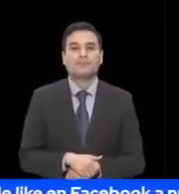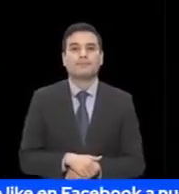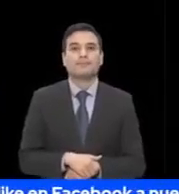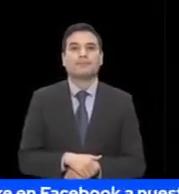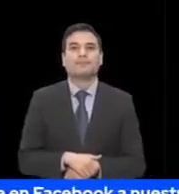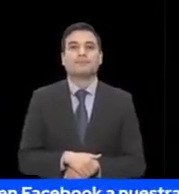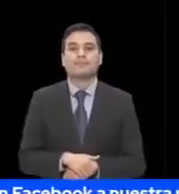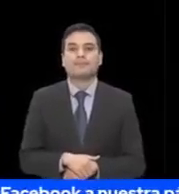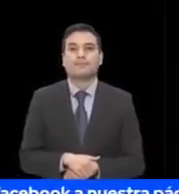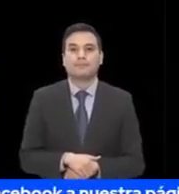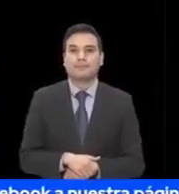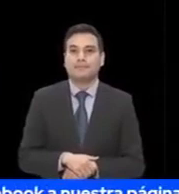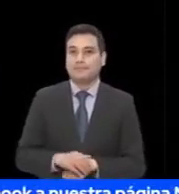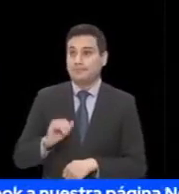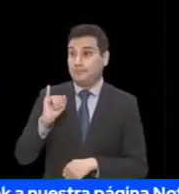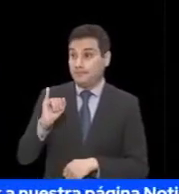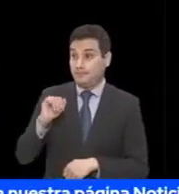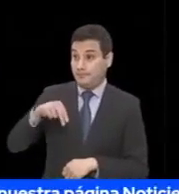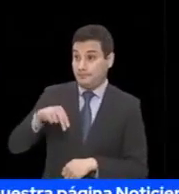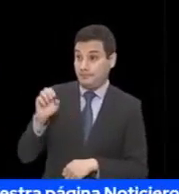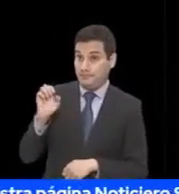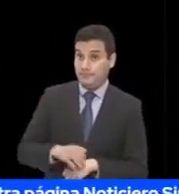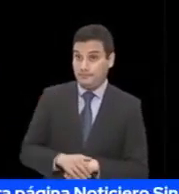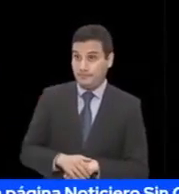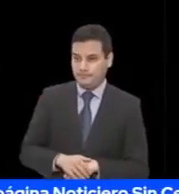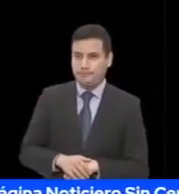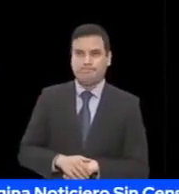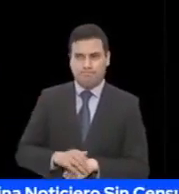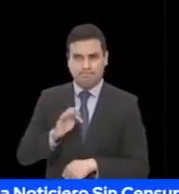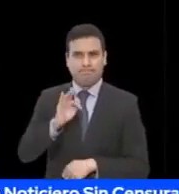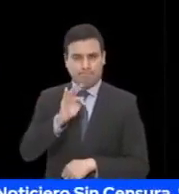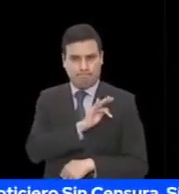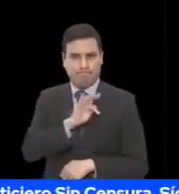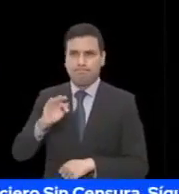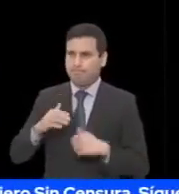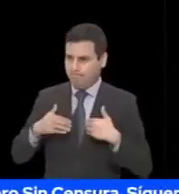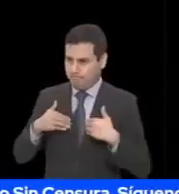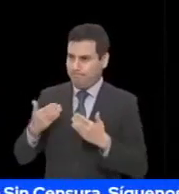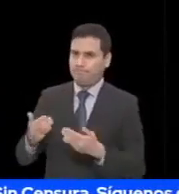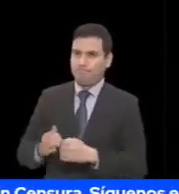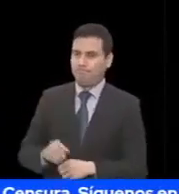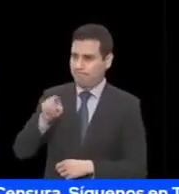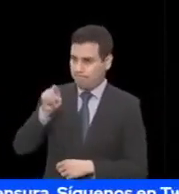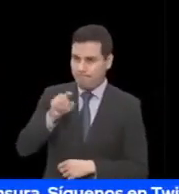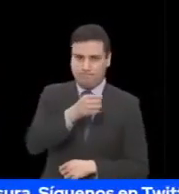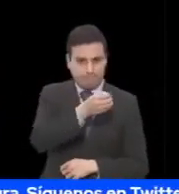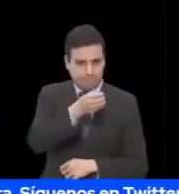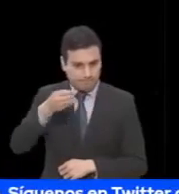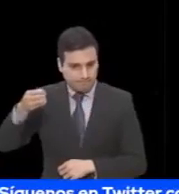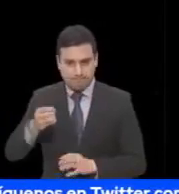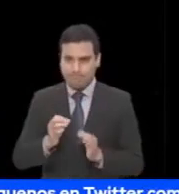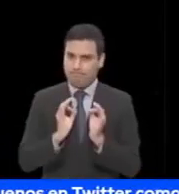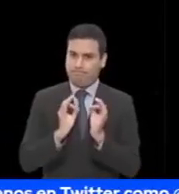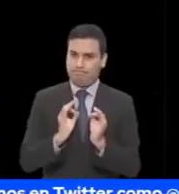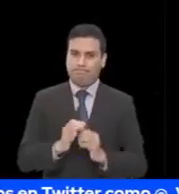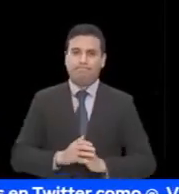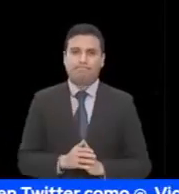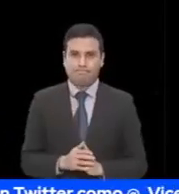este instituto electoral es el que nos puede generar la confianza de que el proceso salga adecuado, de que se